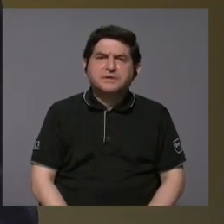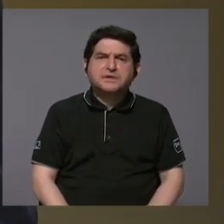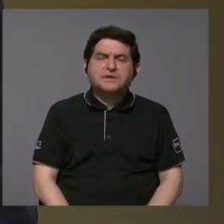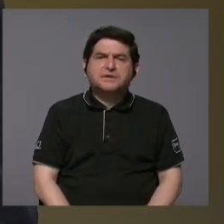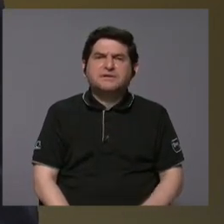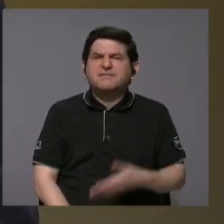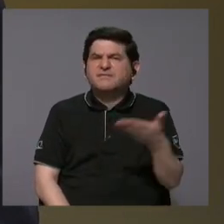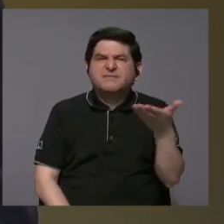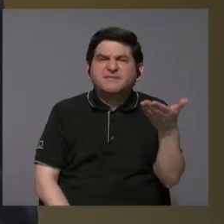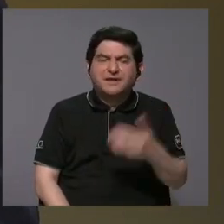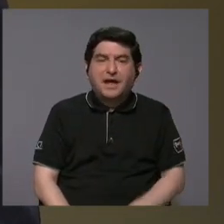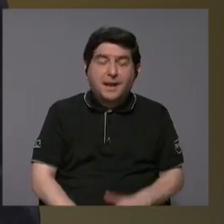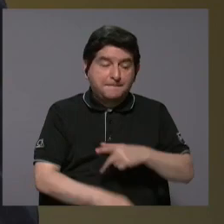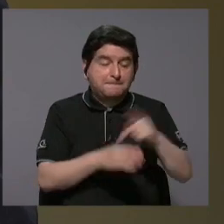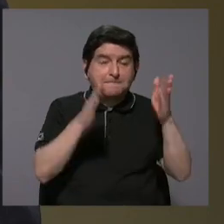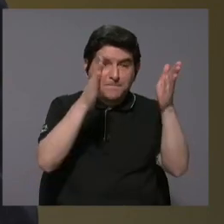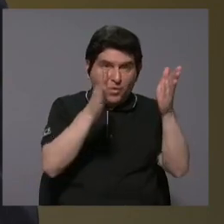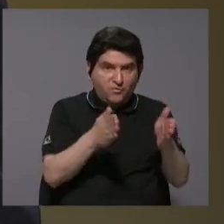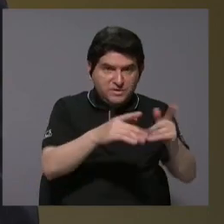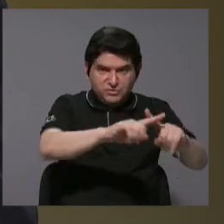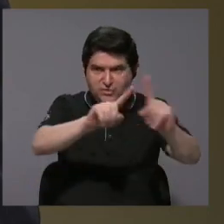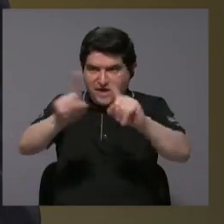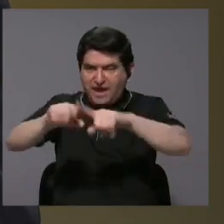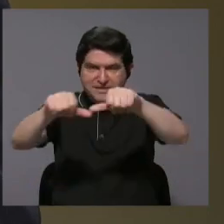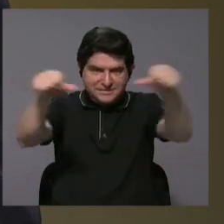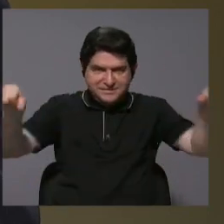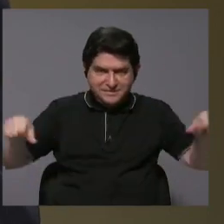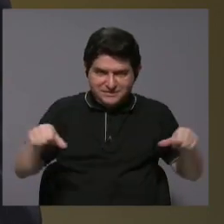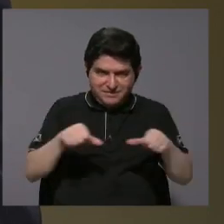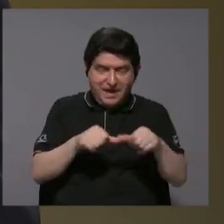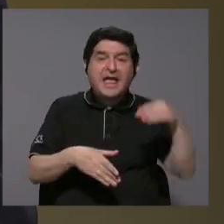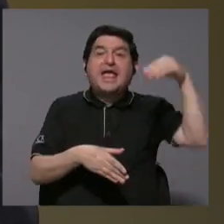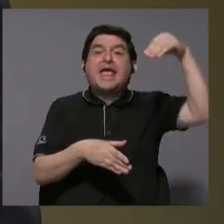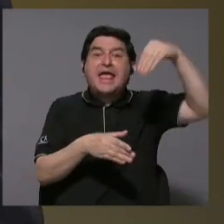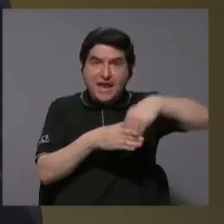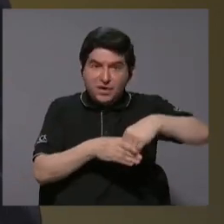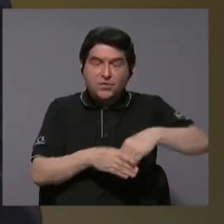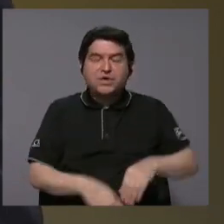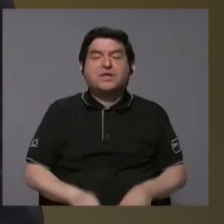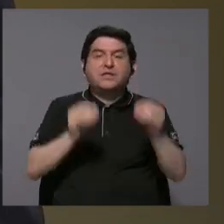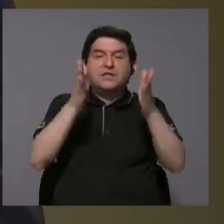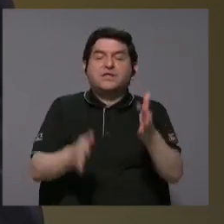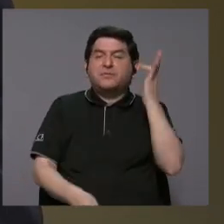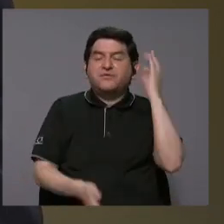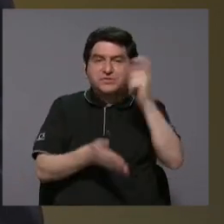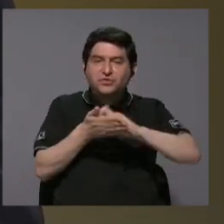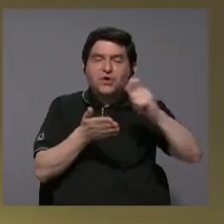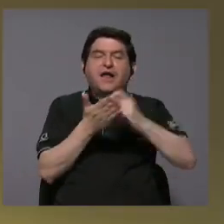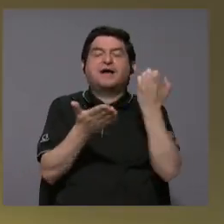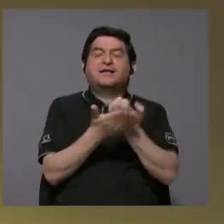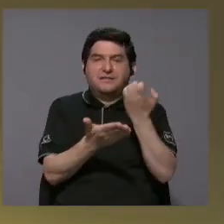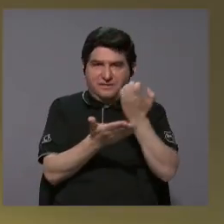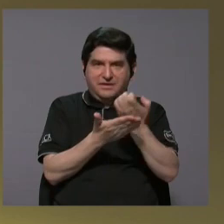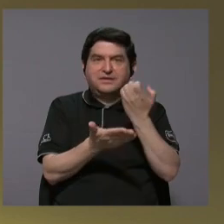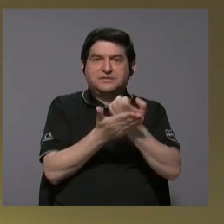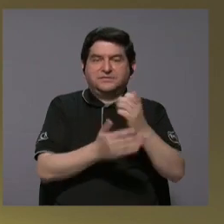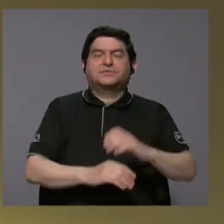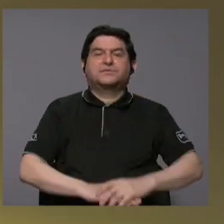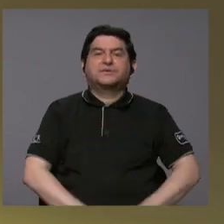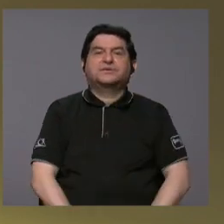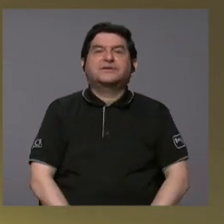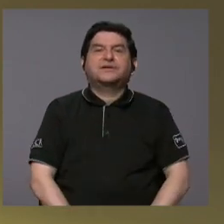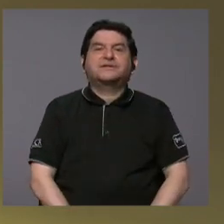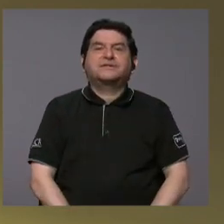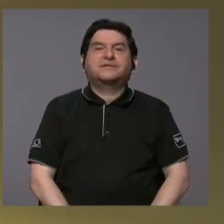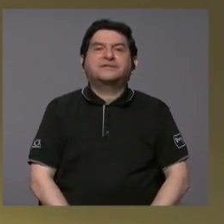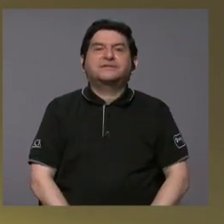cantidad de profesionales de diferentes disciplinas, incluida una profesora de la Escuela de Economía, que es,